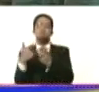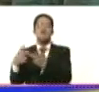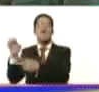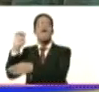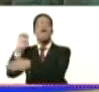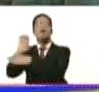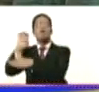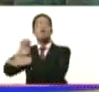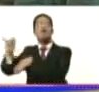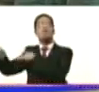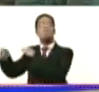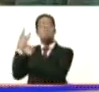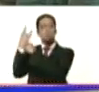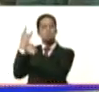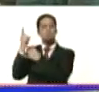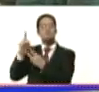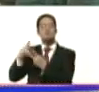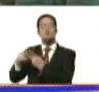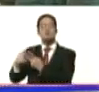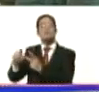Lima,